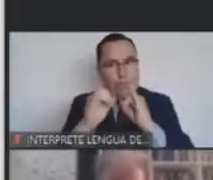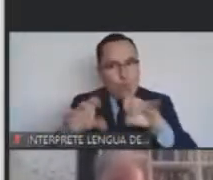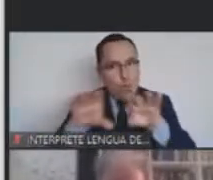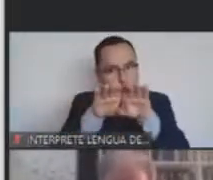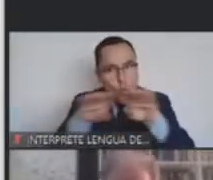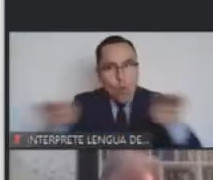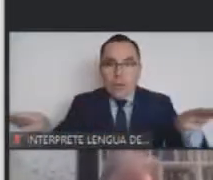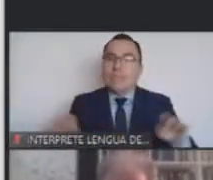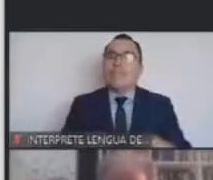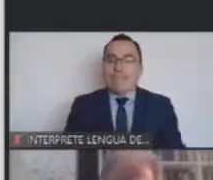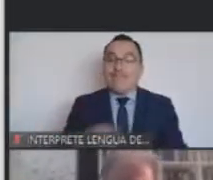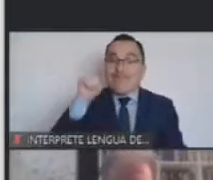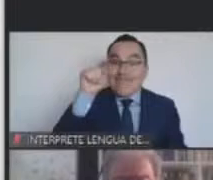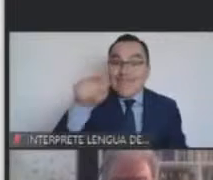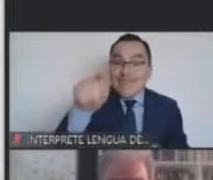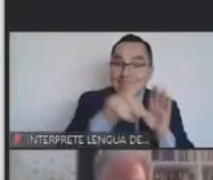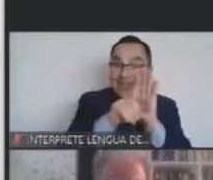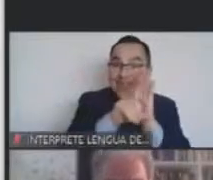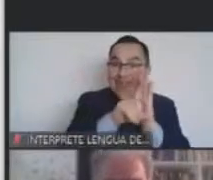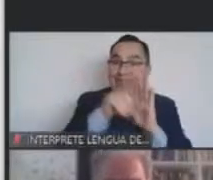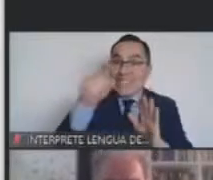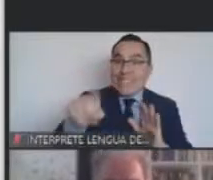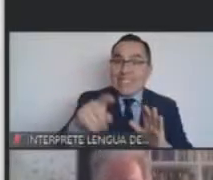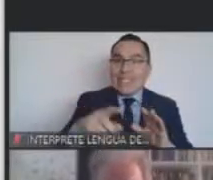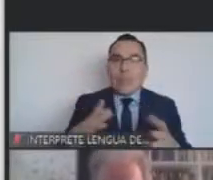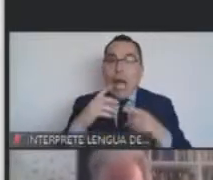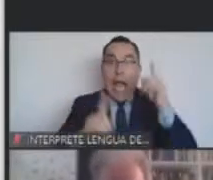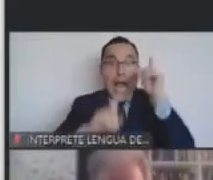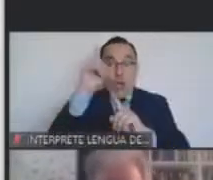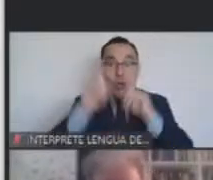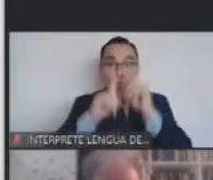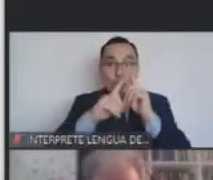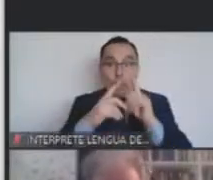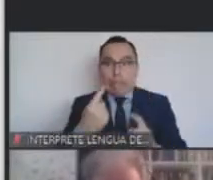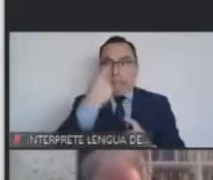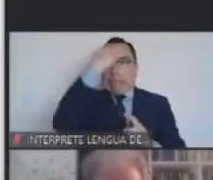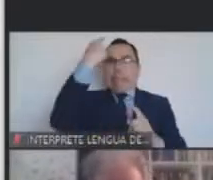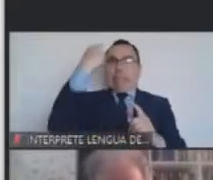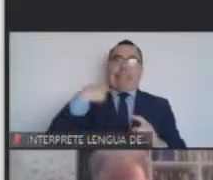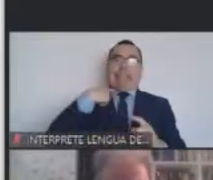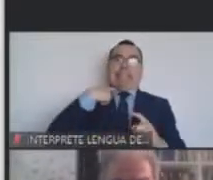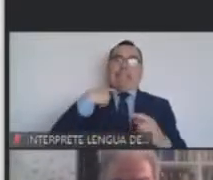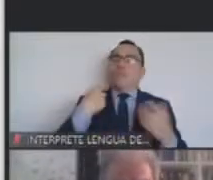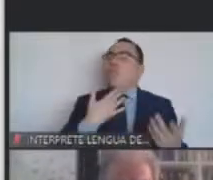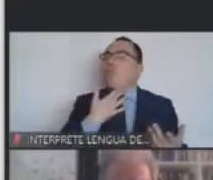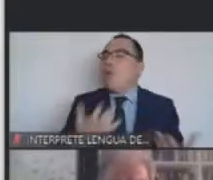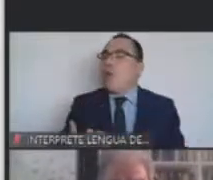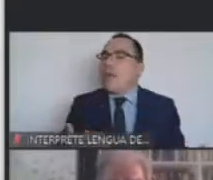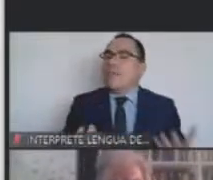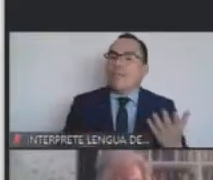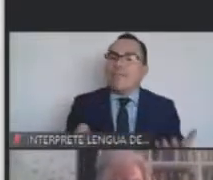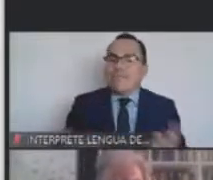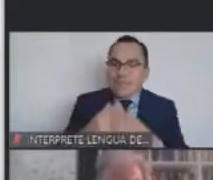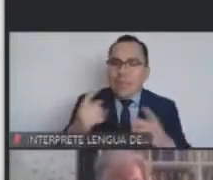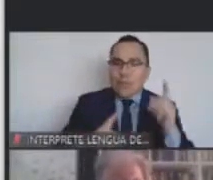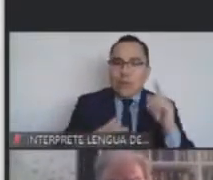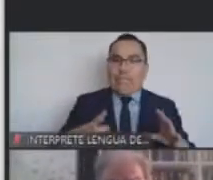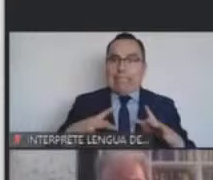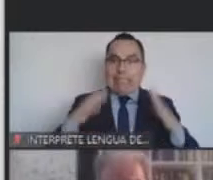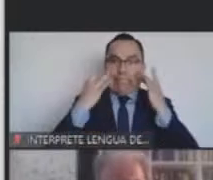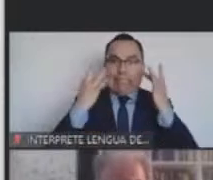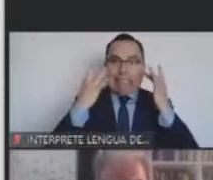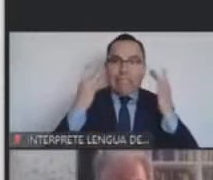muy, muy traumático, ¿no es cierto? Fue el famoso refichaje, en que los partidos no estuvieron nada contentos de tener que transparentar